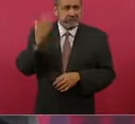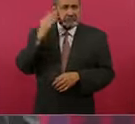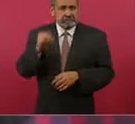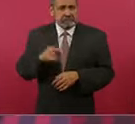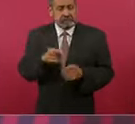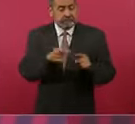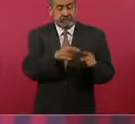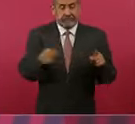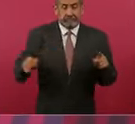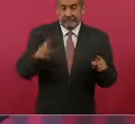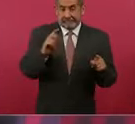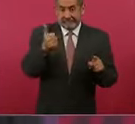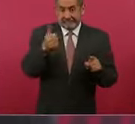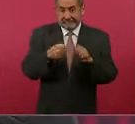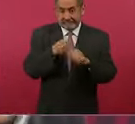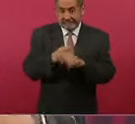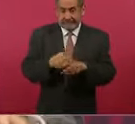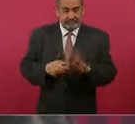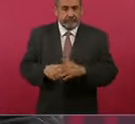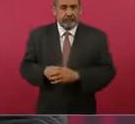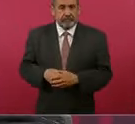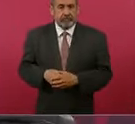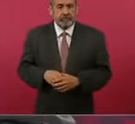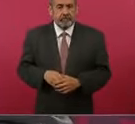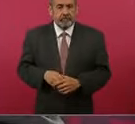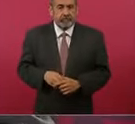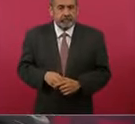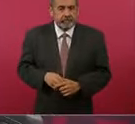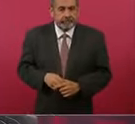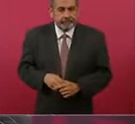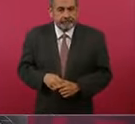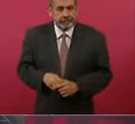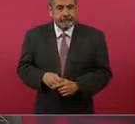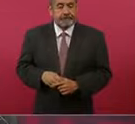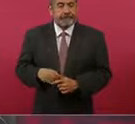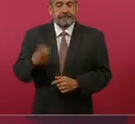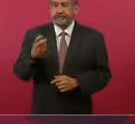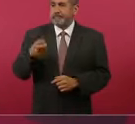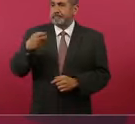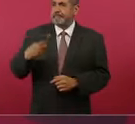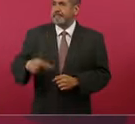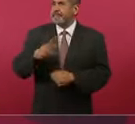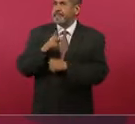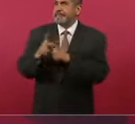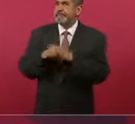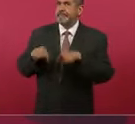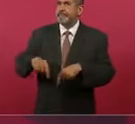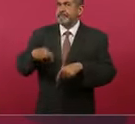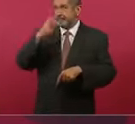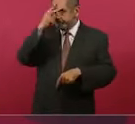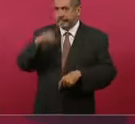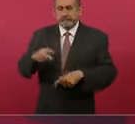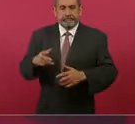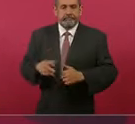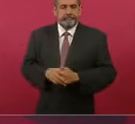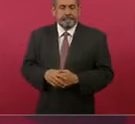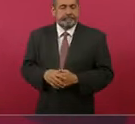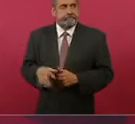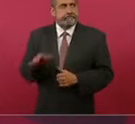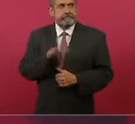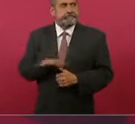Por eso este país es eh,